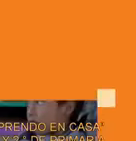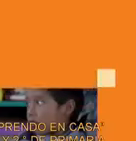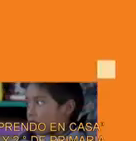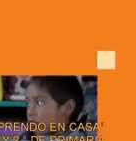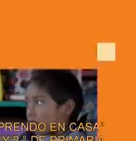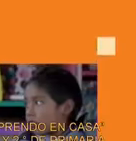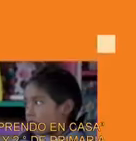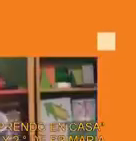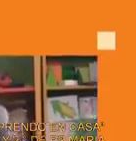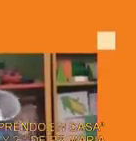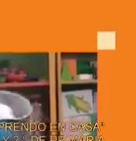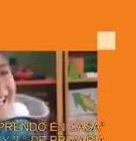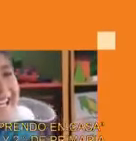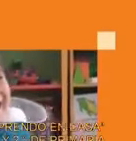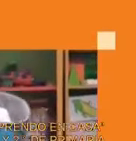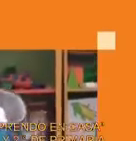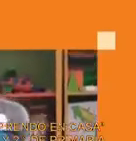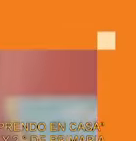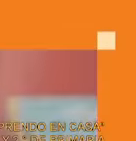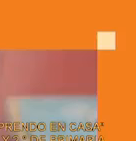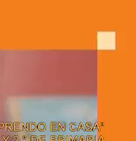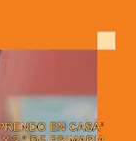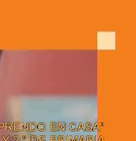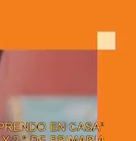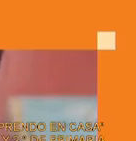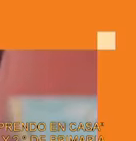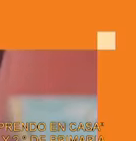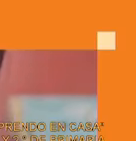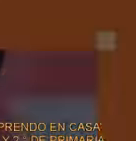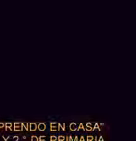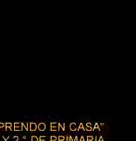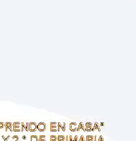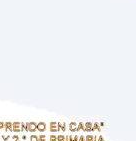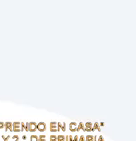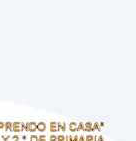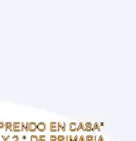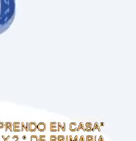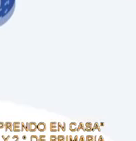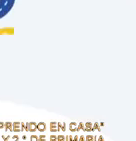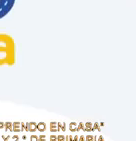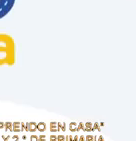Estamos viendo Aprendo en Casa, primaria.